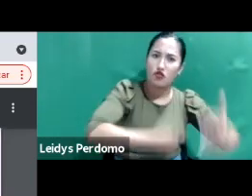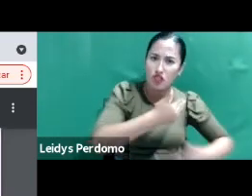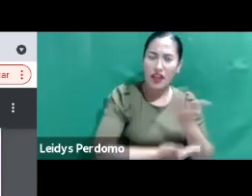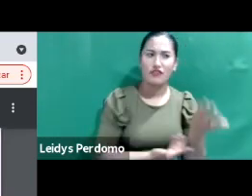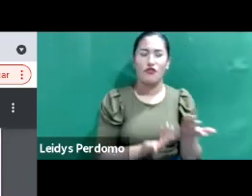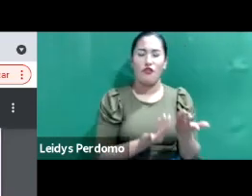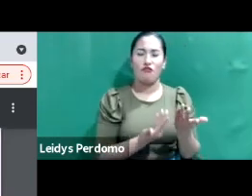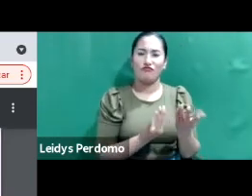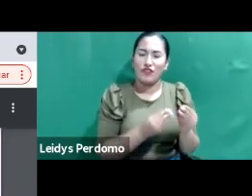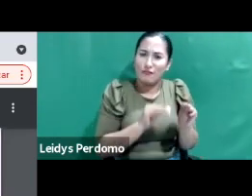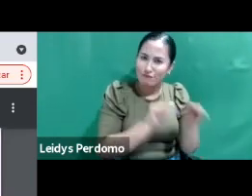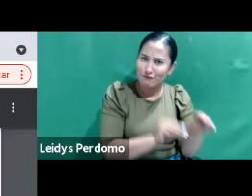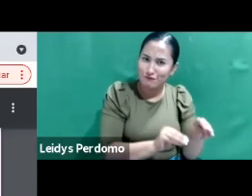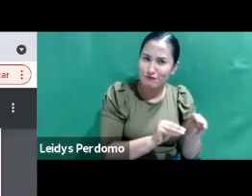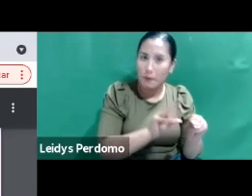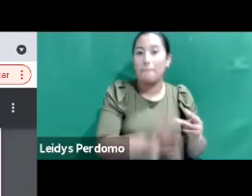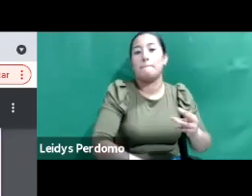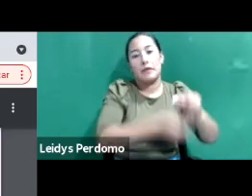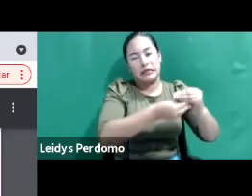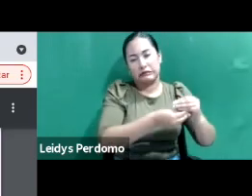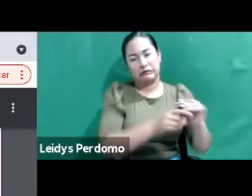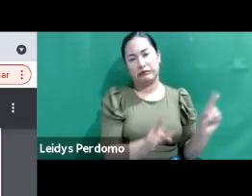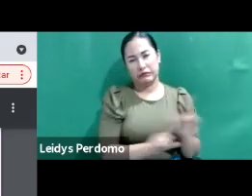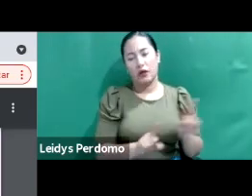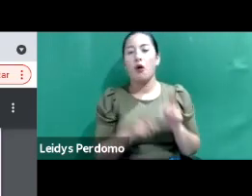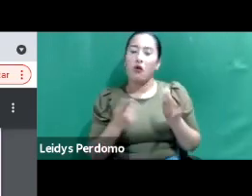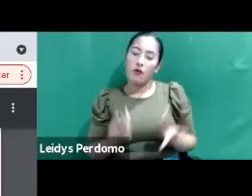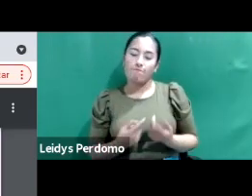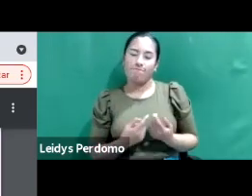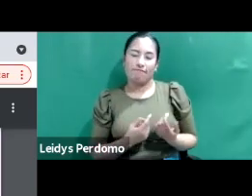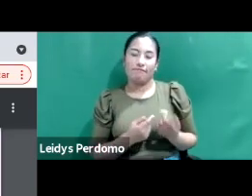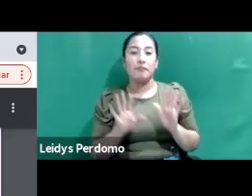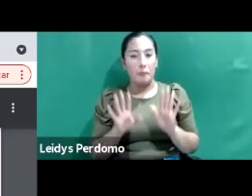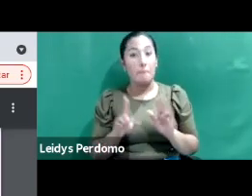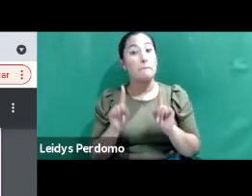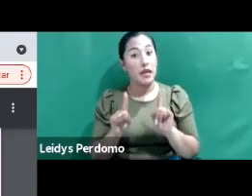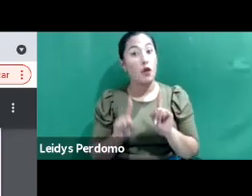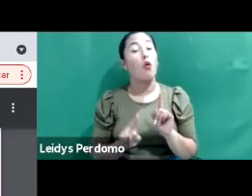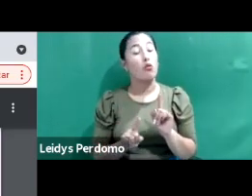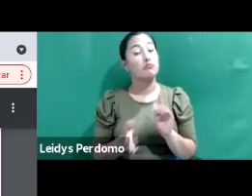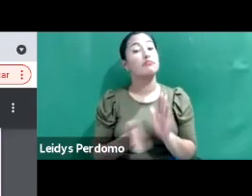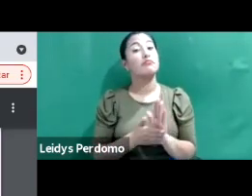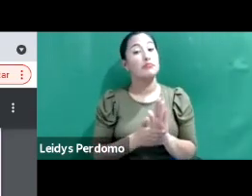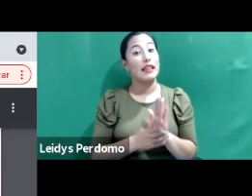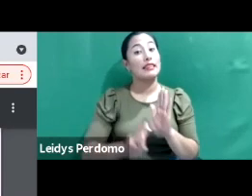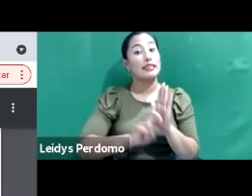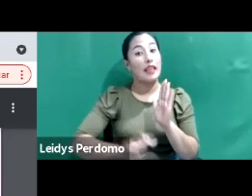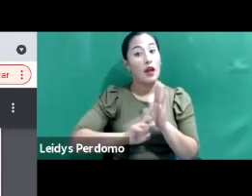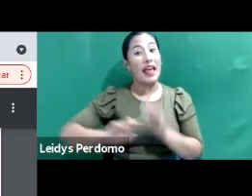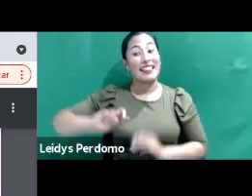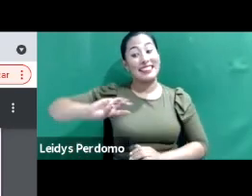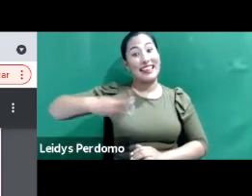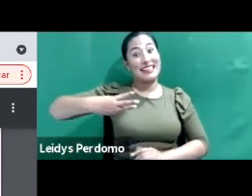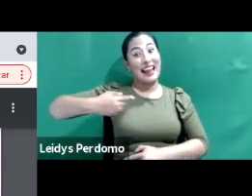formación complementario, si vamos a revisarlas con una base teórica clara desde tercera generación, en